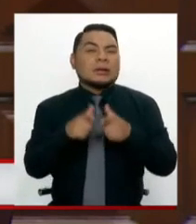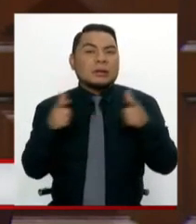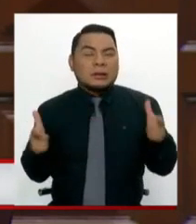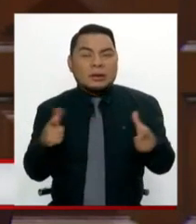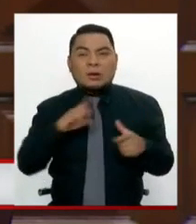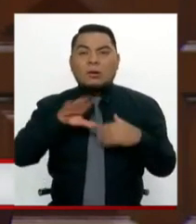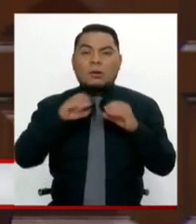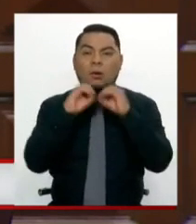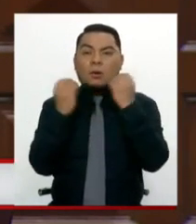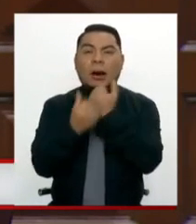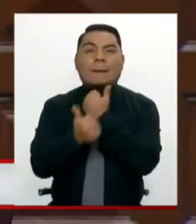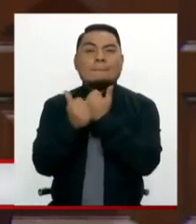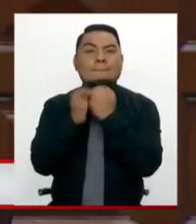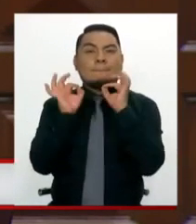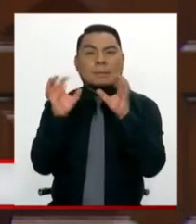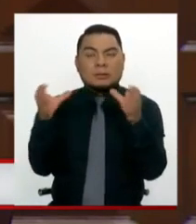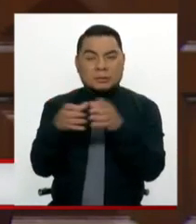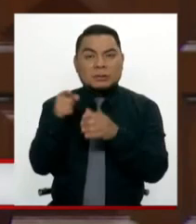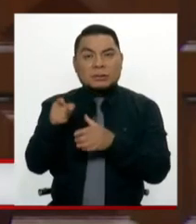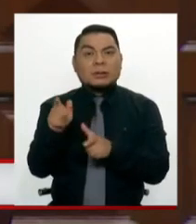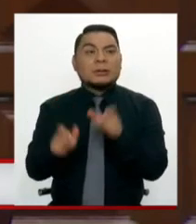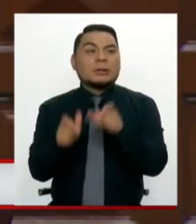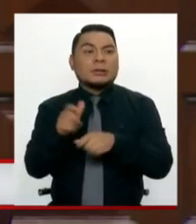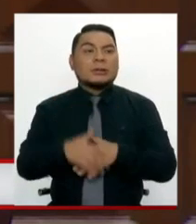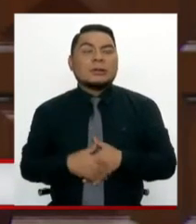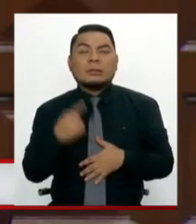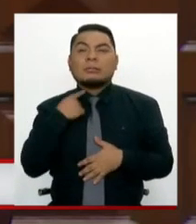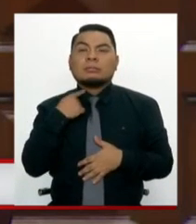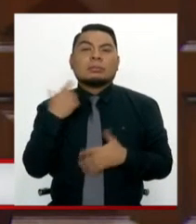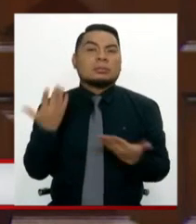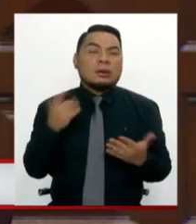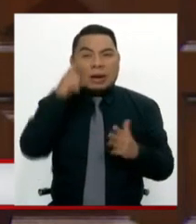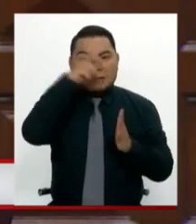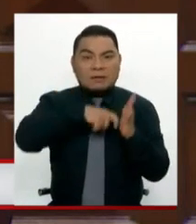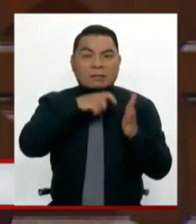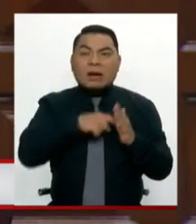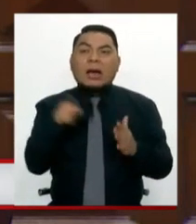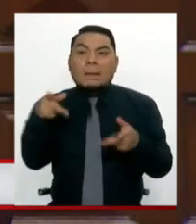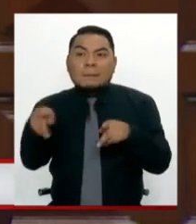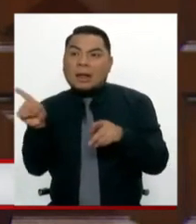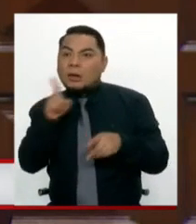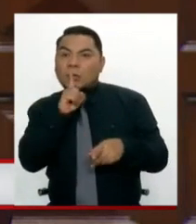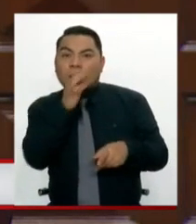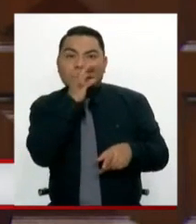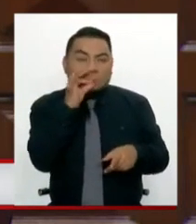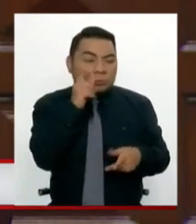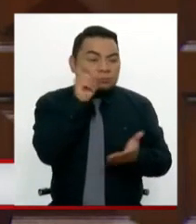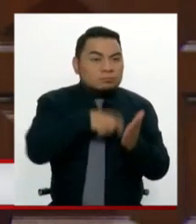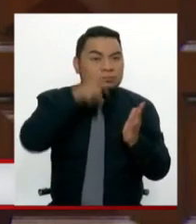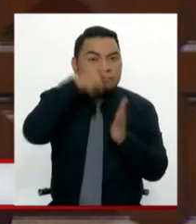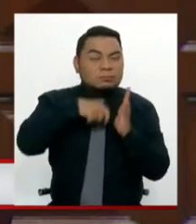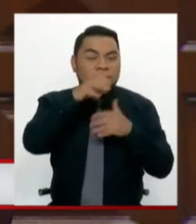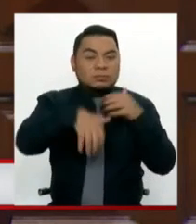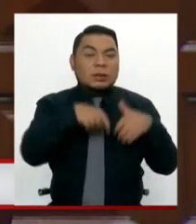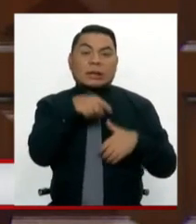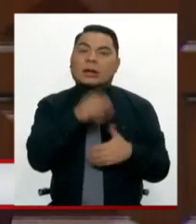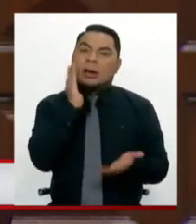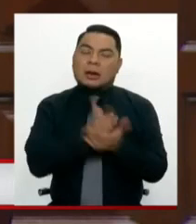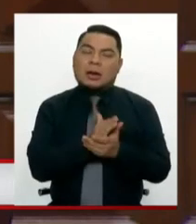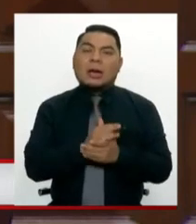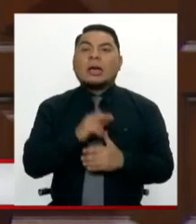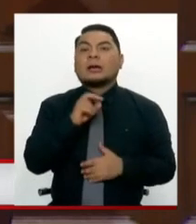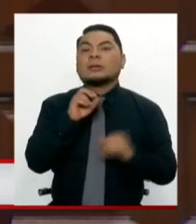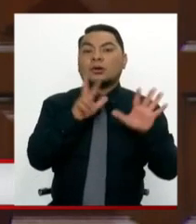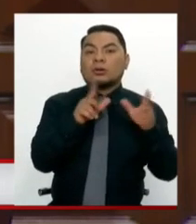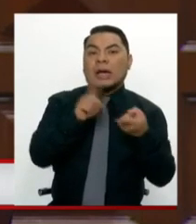de organización criminal para el agente que comete delitos de minería ilegal, aplicándose ahora penas de 8 a 20